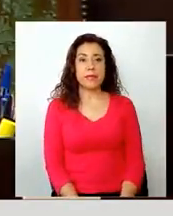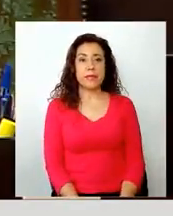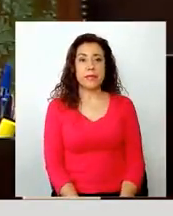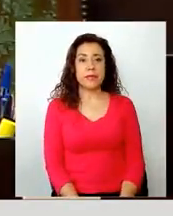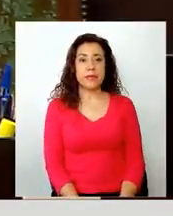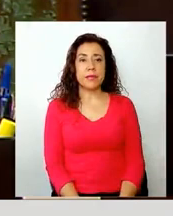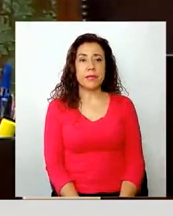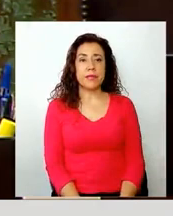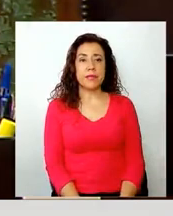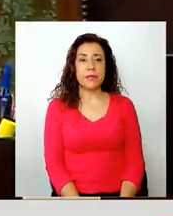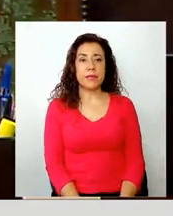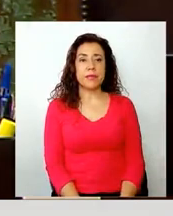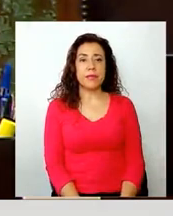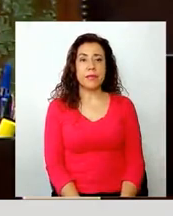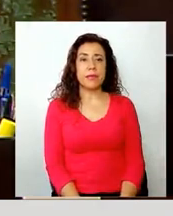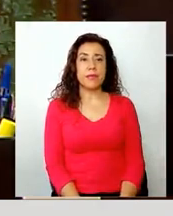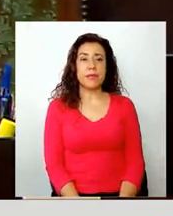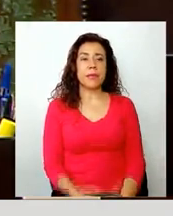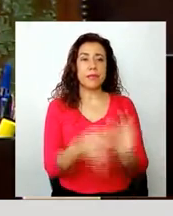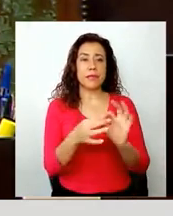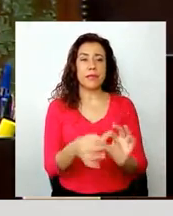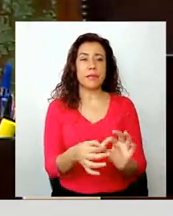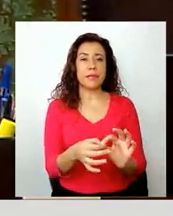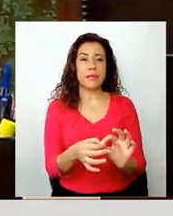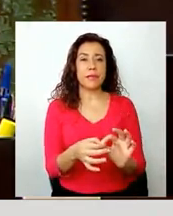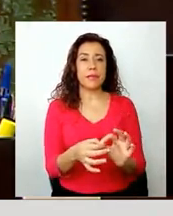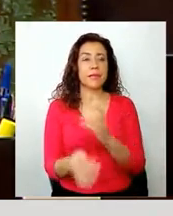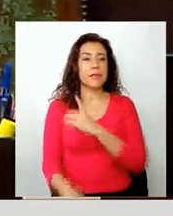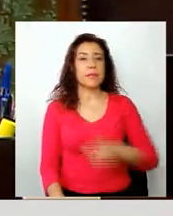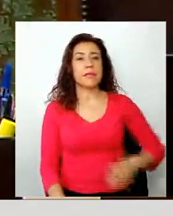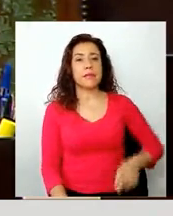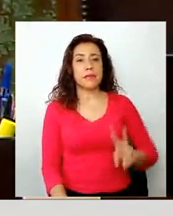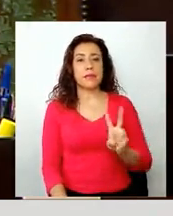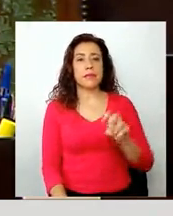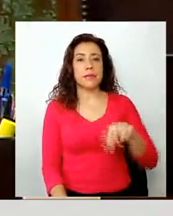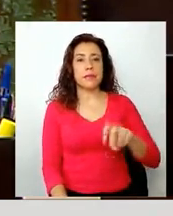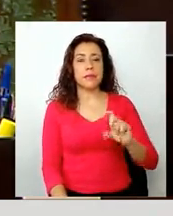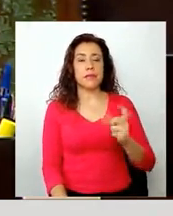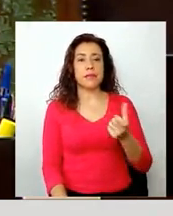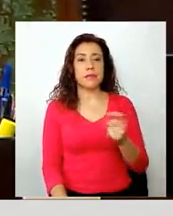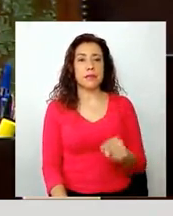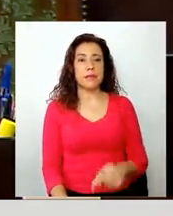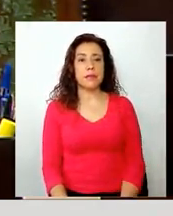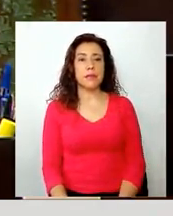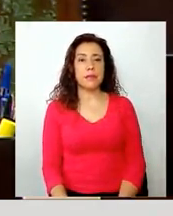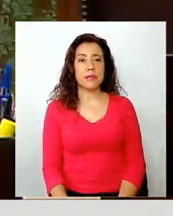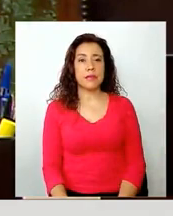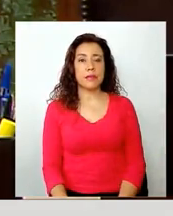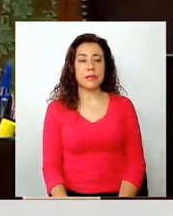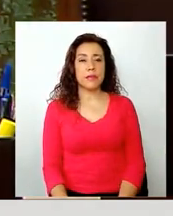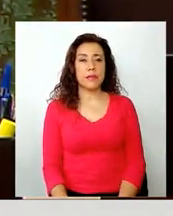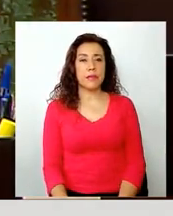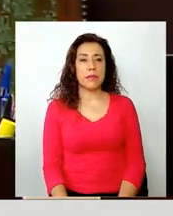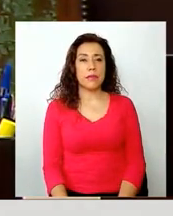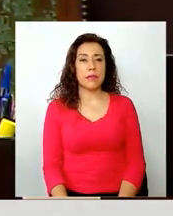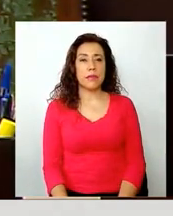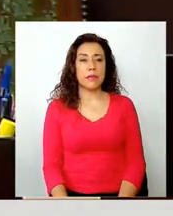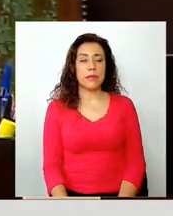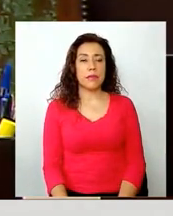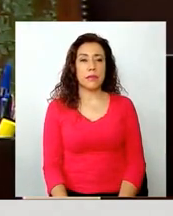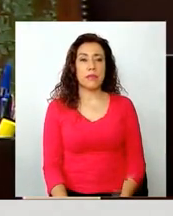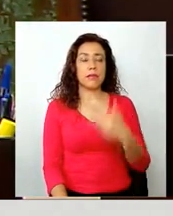Muchas gracias diputado Venegas a continuación tiene la palabra la diputada